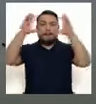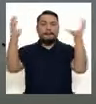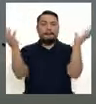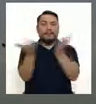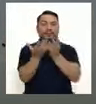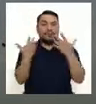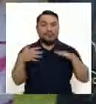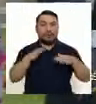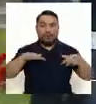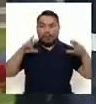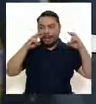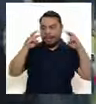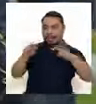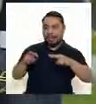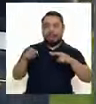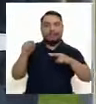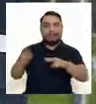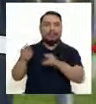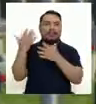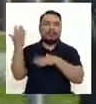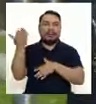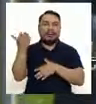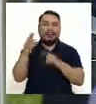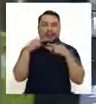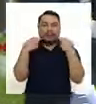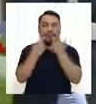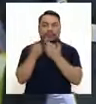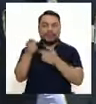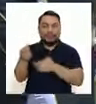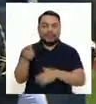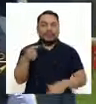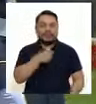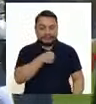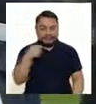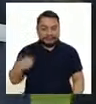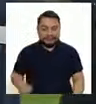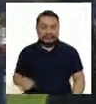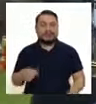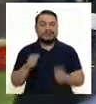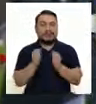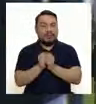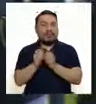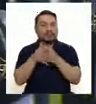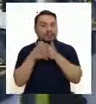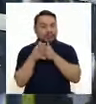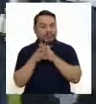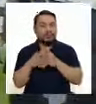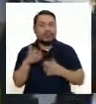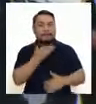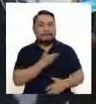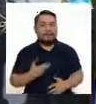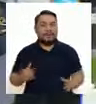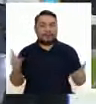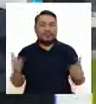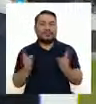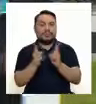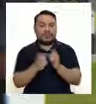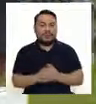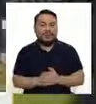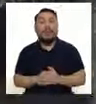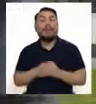estar puestos en esta reunión de los principales líderes de la APEC, pero también los